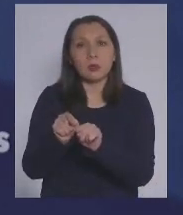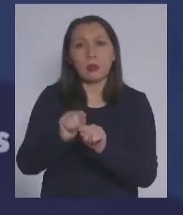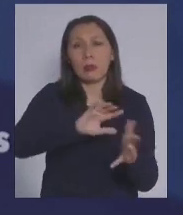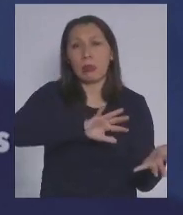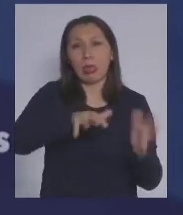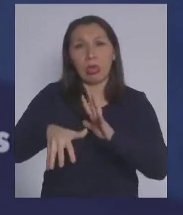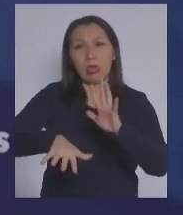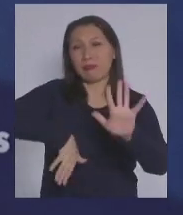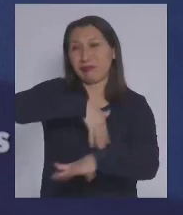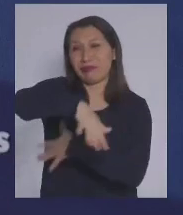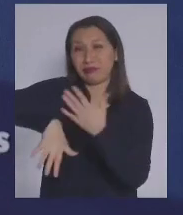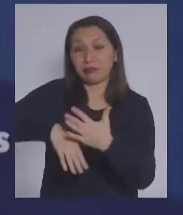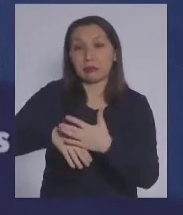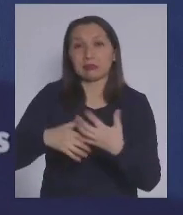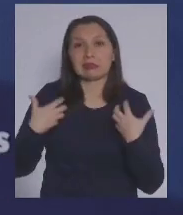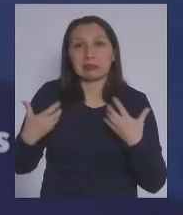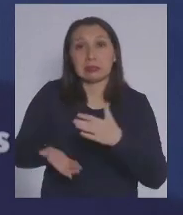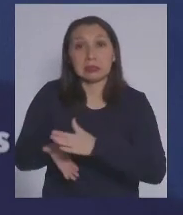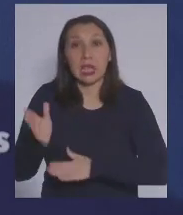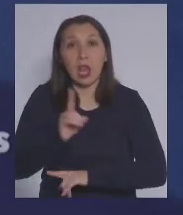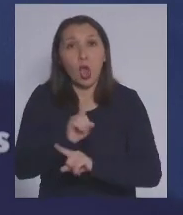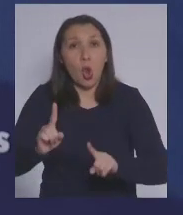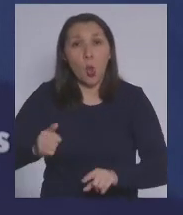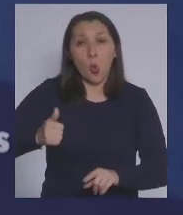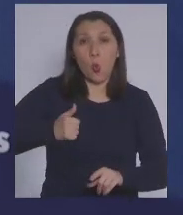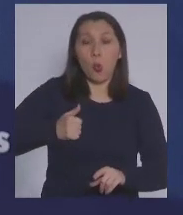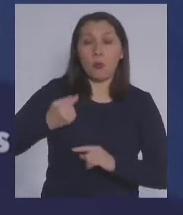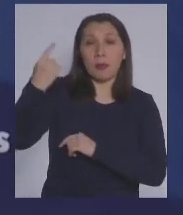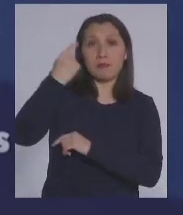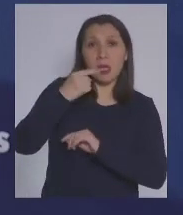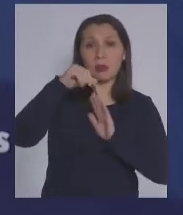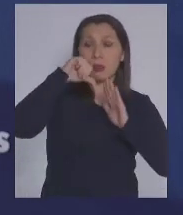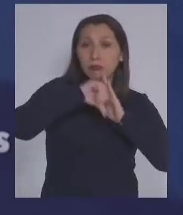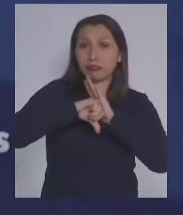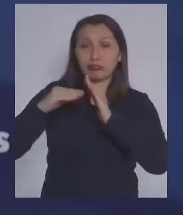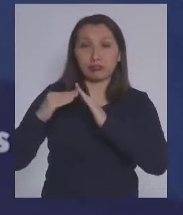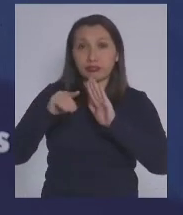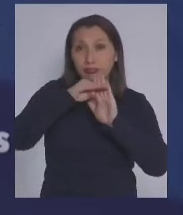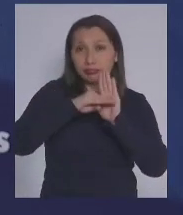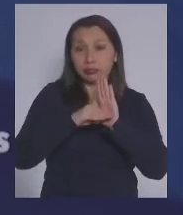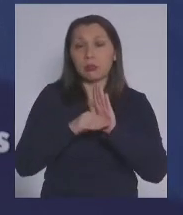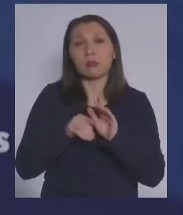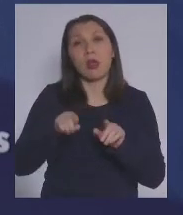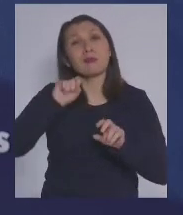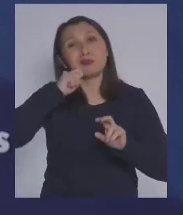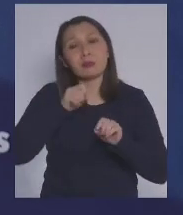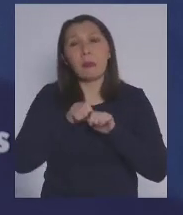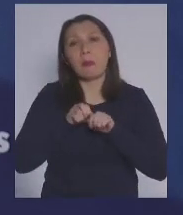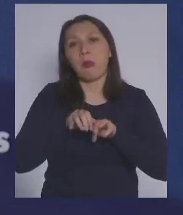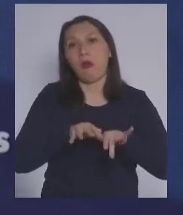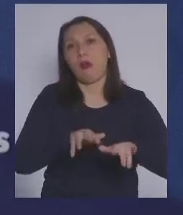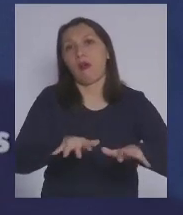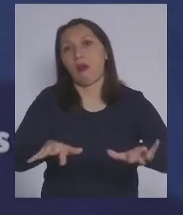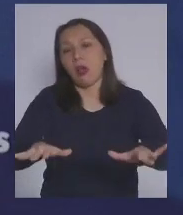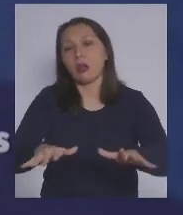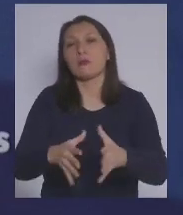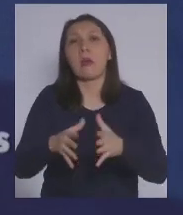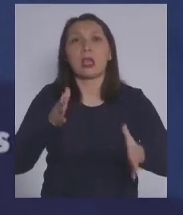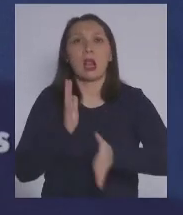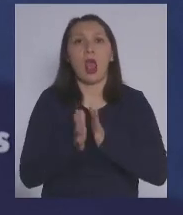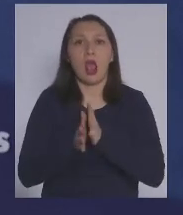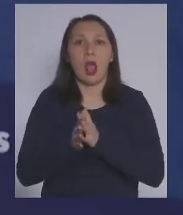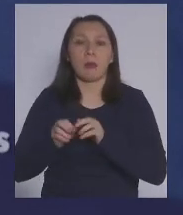desórdenes y salir y no cumplir las normas sanitarias van a diseminar el virus con mayor